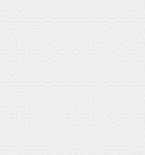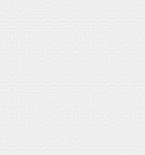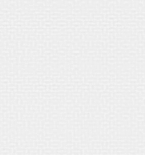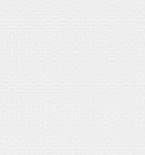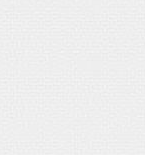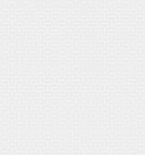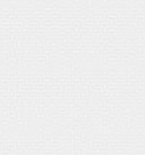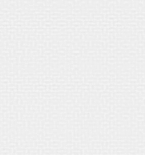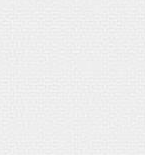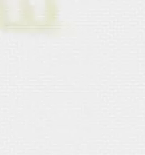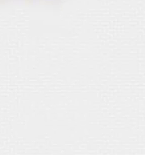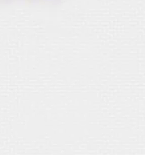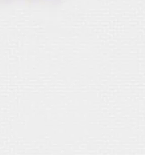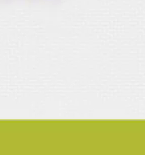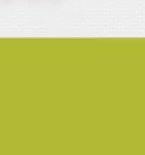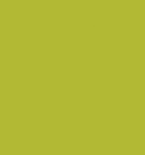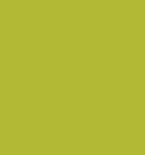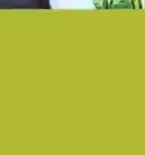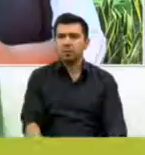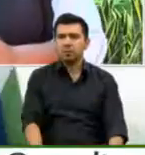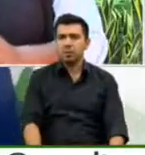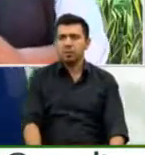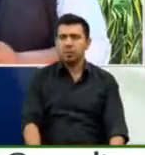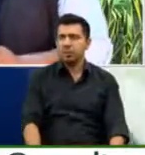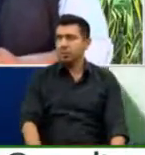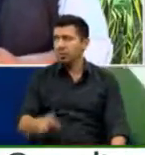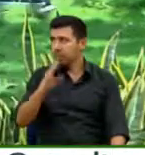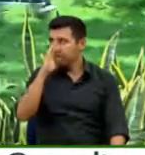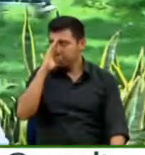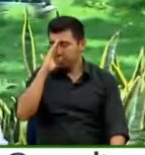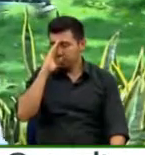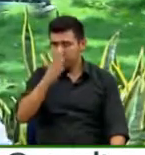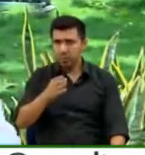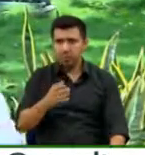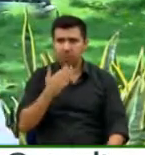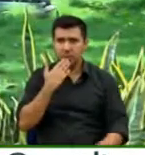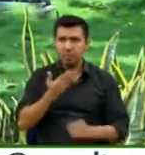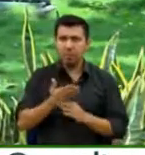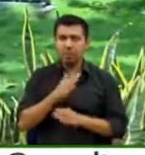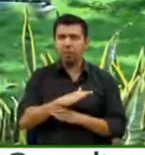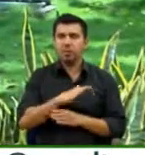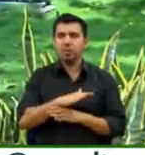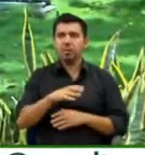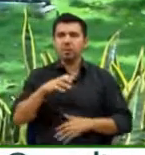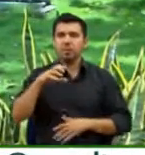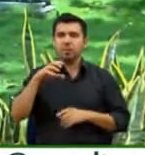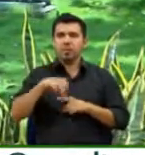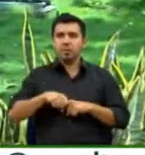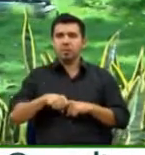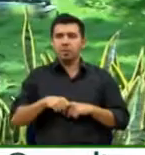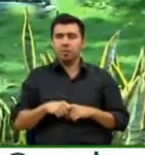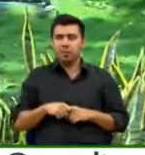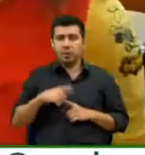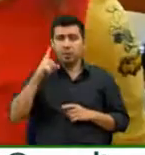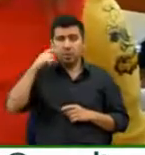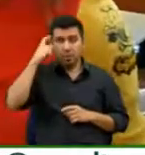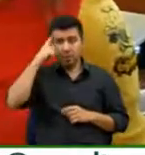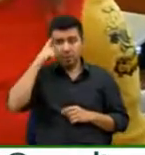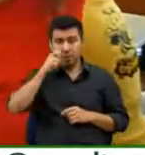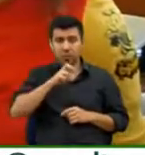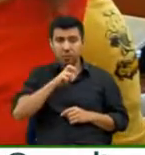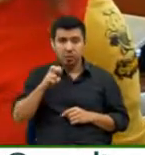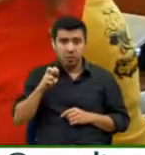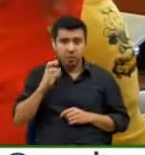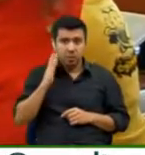cuando toco hola muy buenas tardes pues se dieron cita en la gobernación de norte de santander representantes